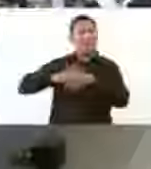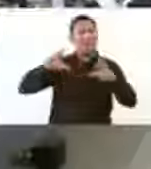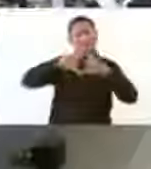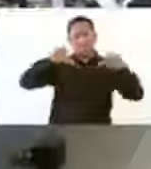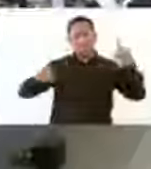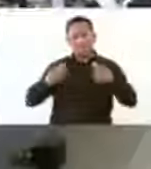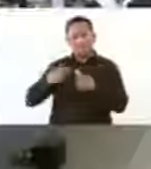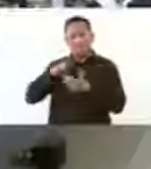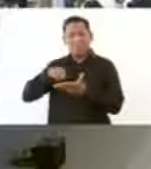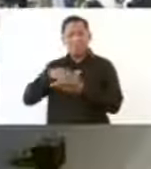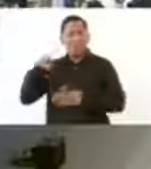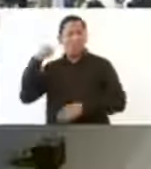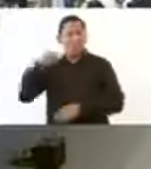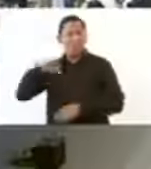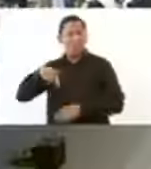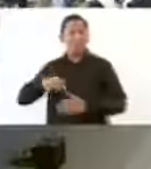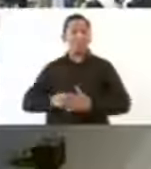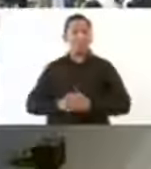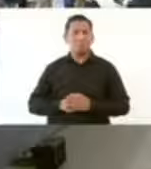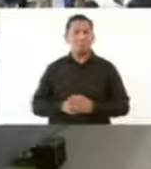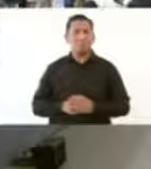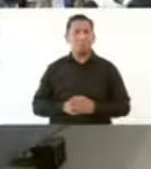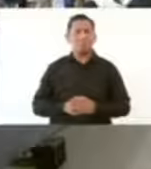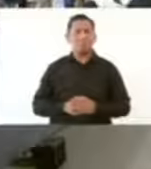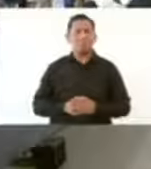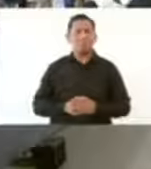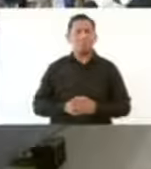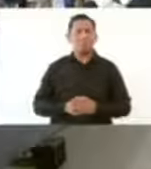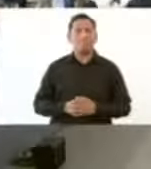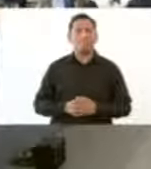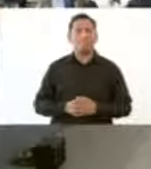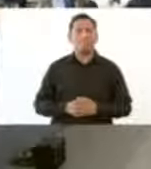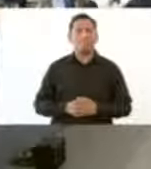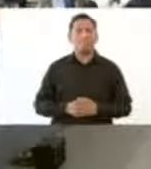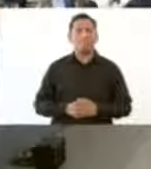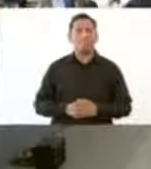nacional. ¿Y por qué?